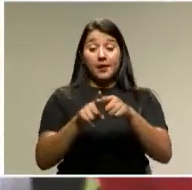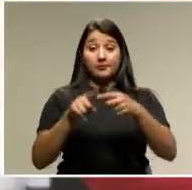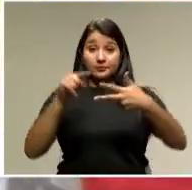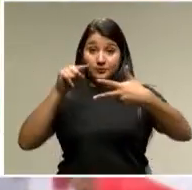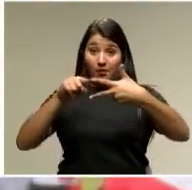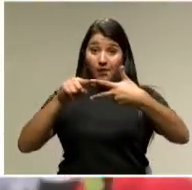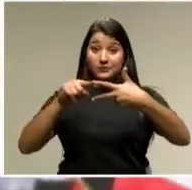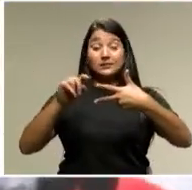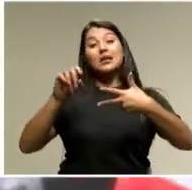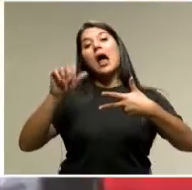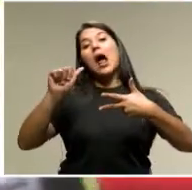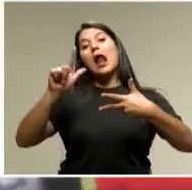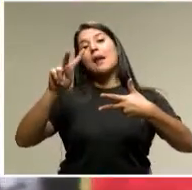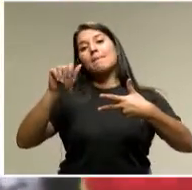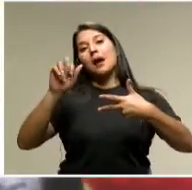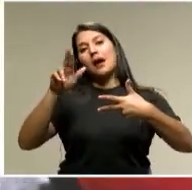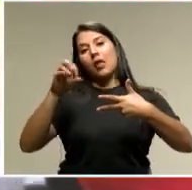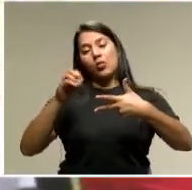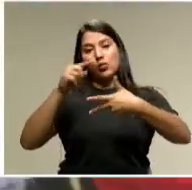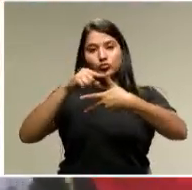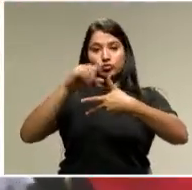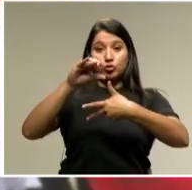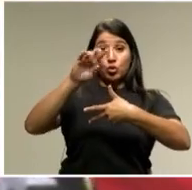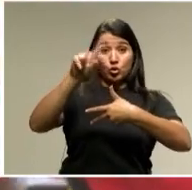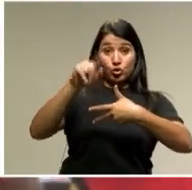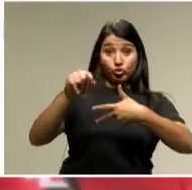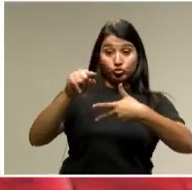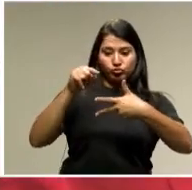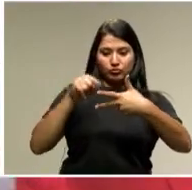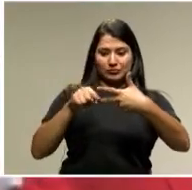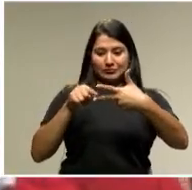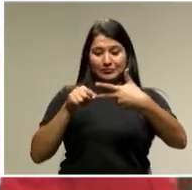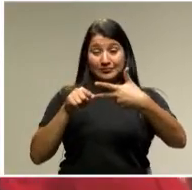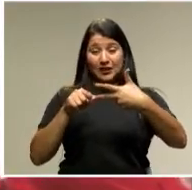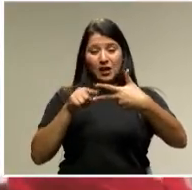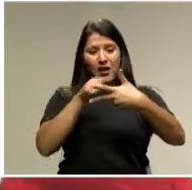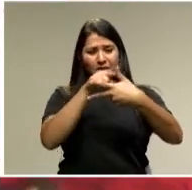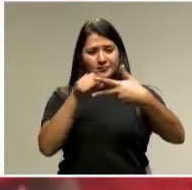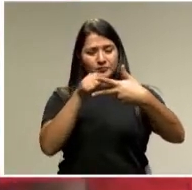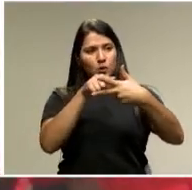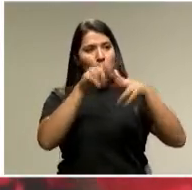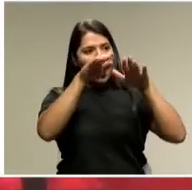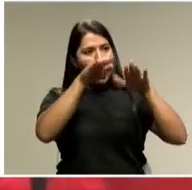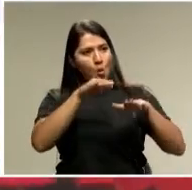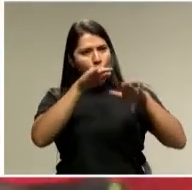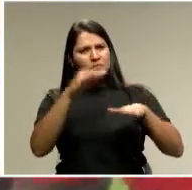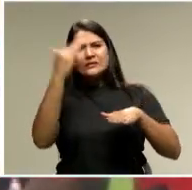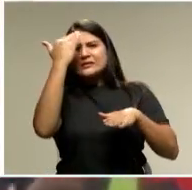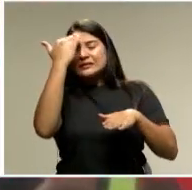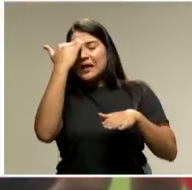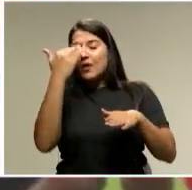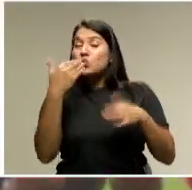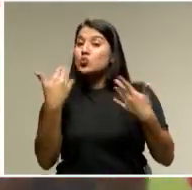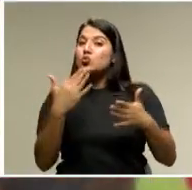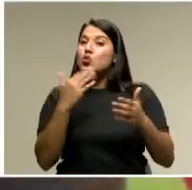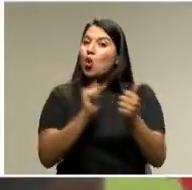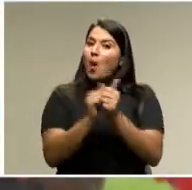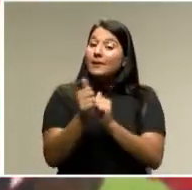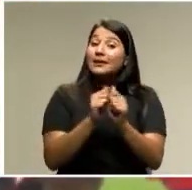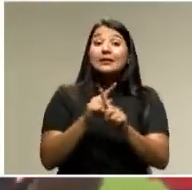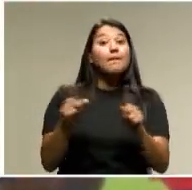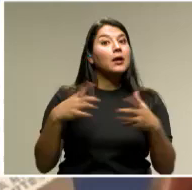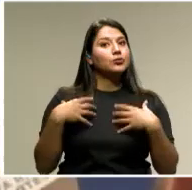a Esteban Alvarado y Aarón Cruz, compañeros a quienes admira y sabe, tiene una competencia sana. Que